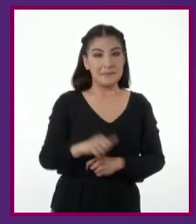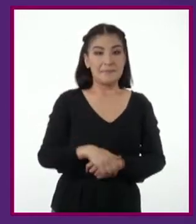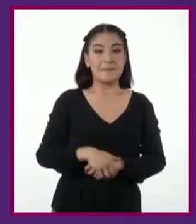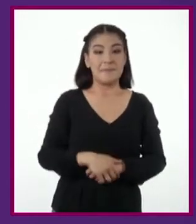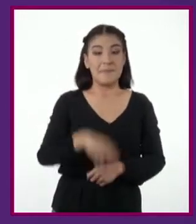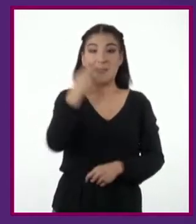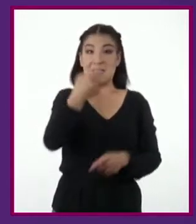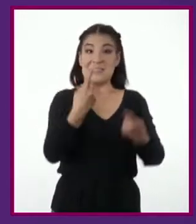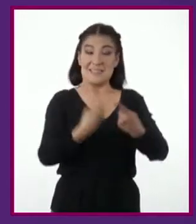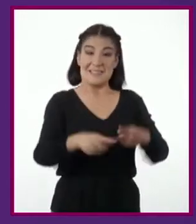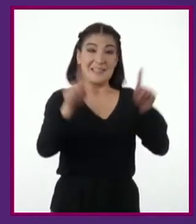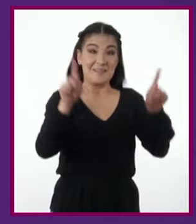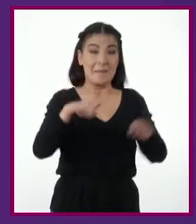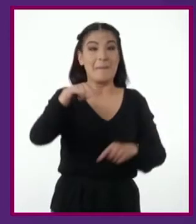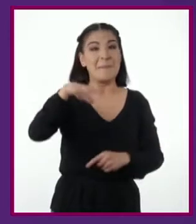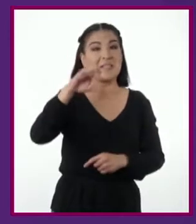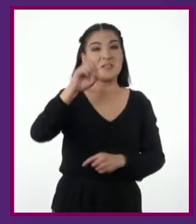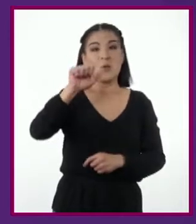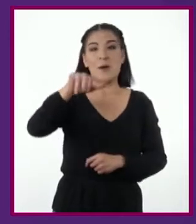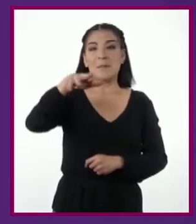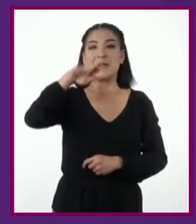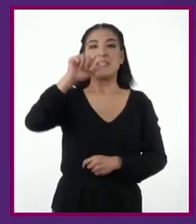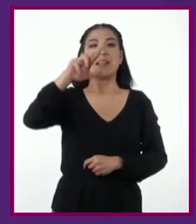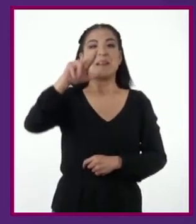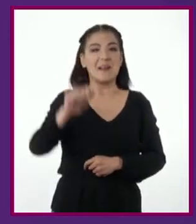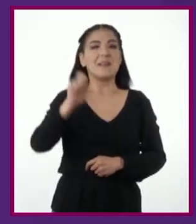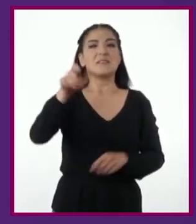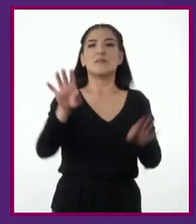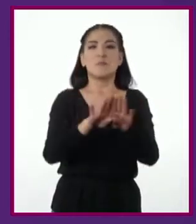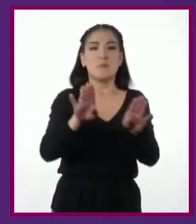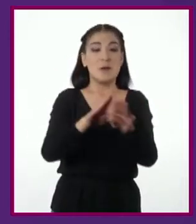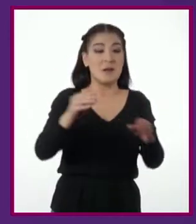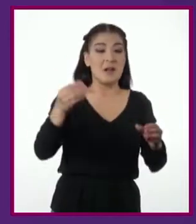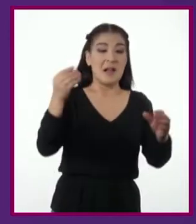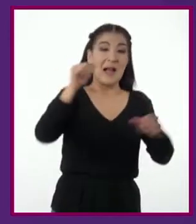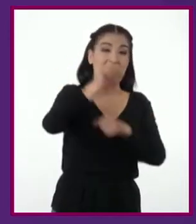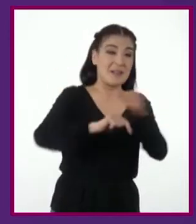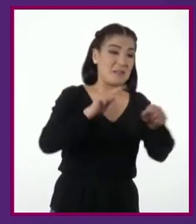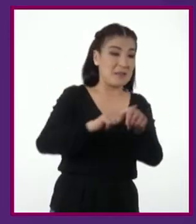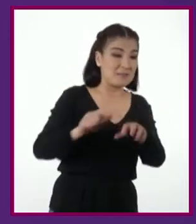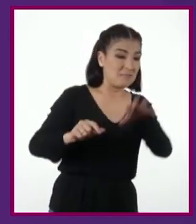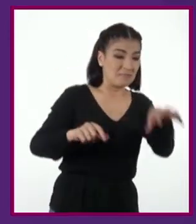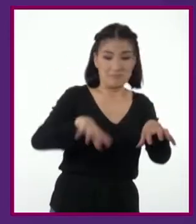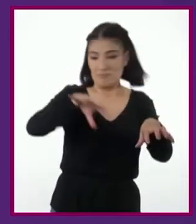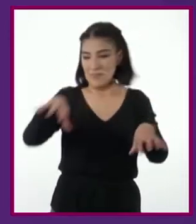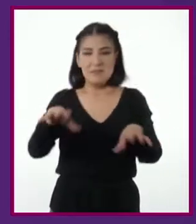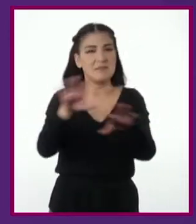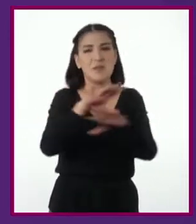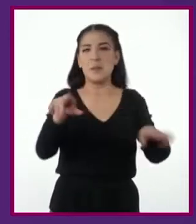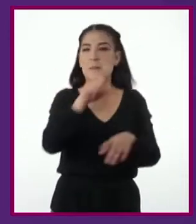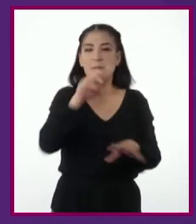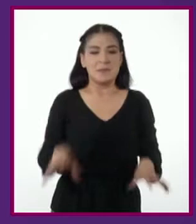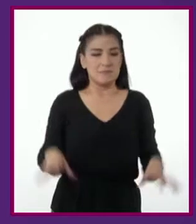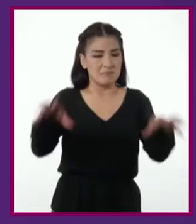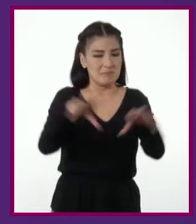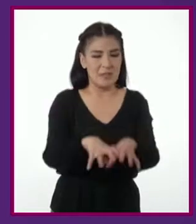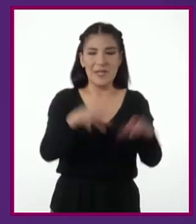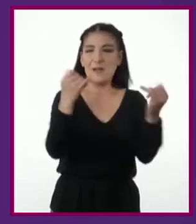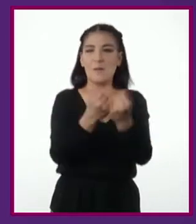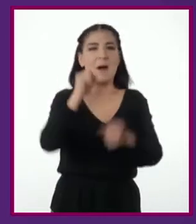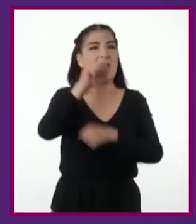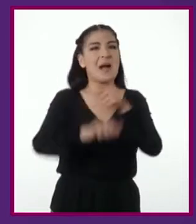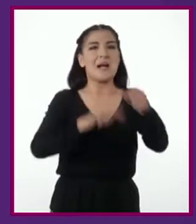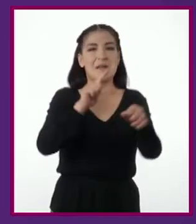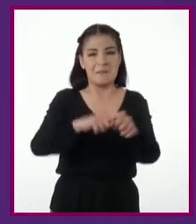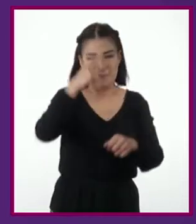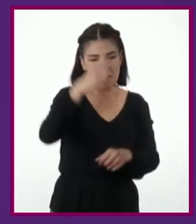de Mesoamérica es que no hubo domesticación de animales, con los cuales los agricultores realizaran las labores del